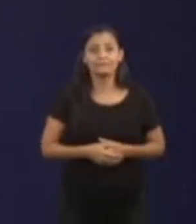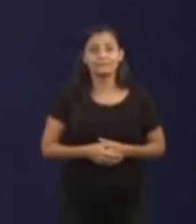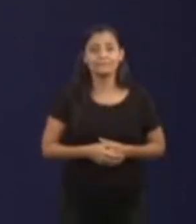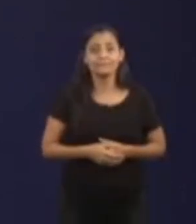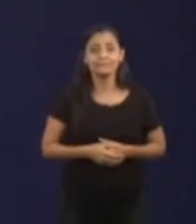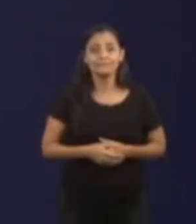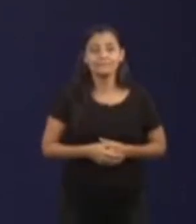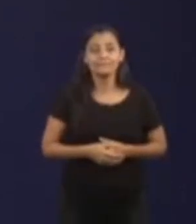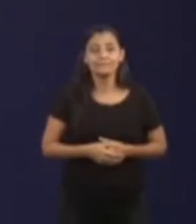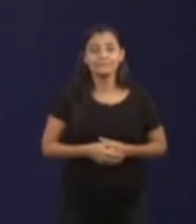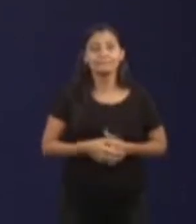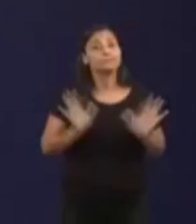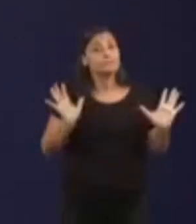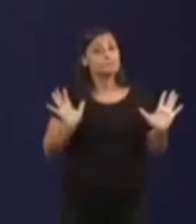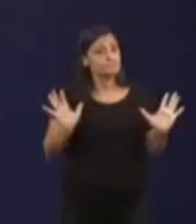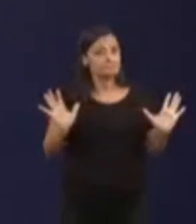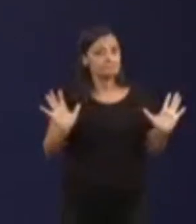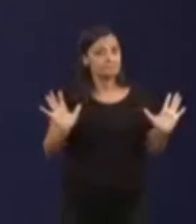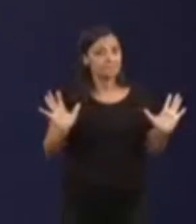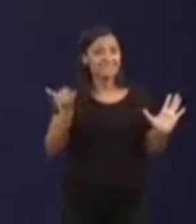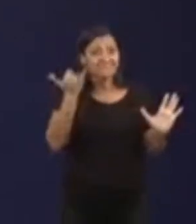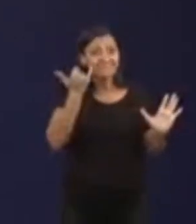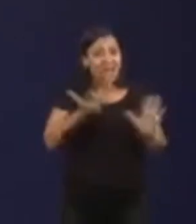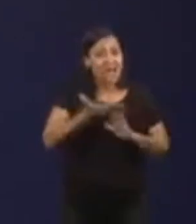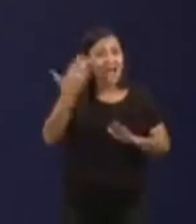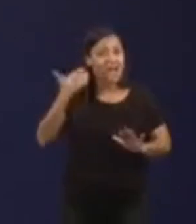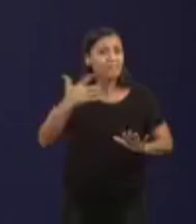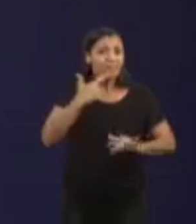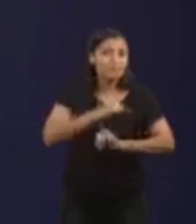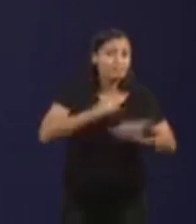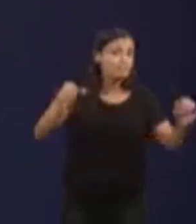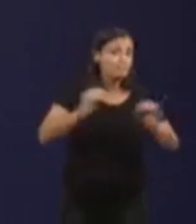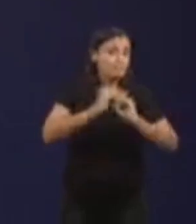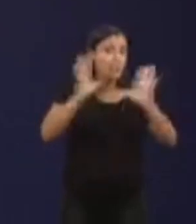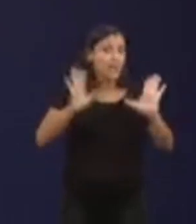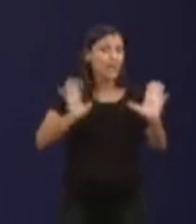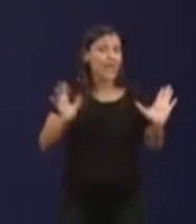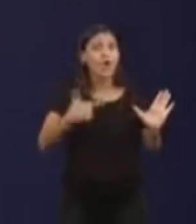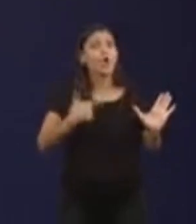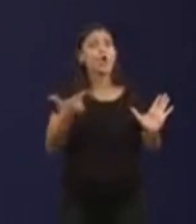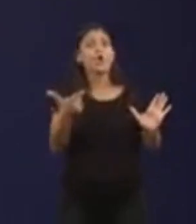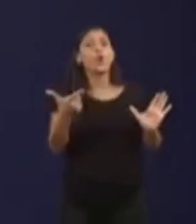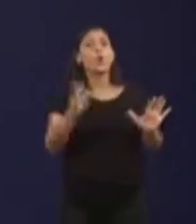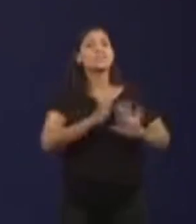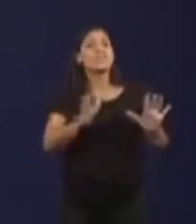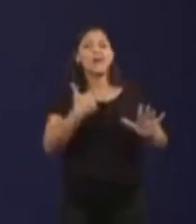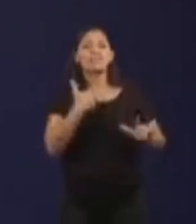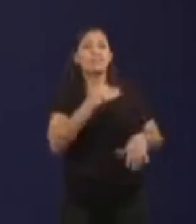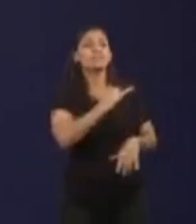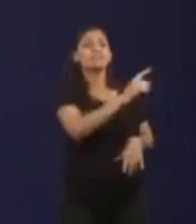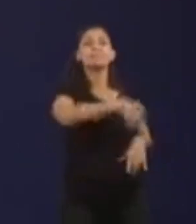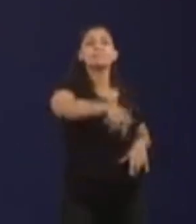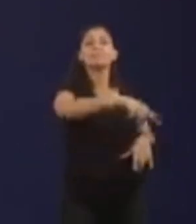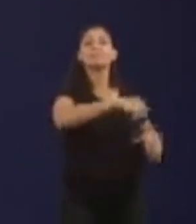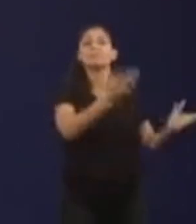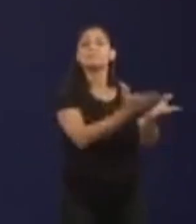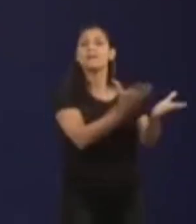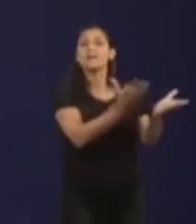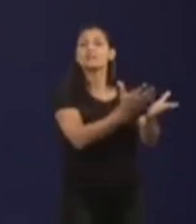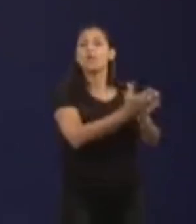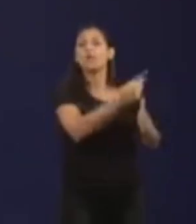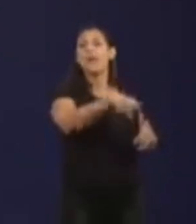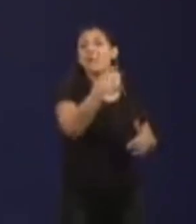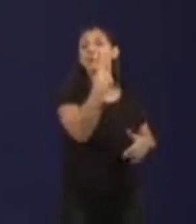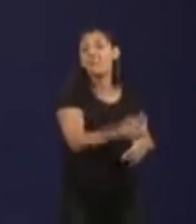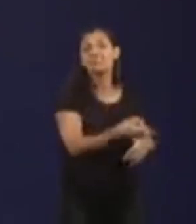apertura A ver no va a pasar lo aclaré en otras oportunidades yo no tengo que aclararles nada a ellos porque ellos no tienen ningún riesgo de perder